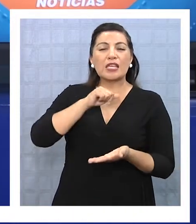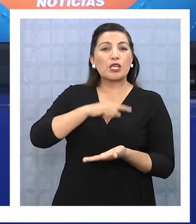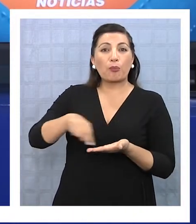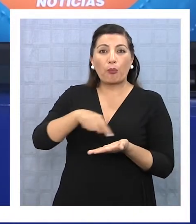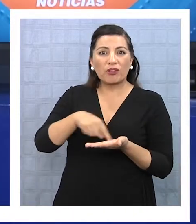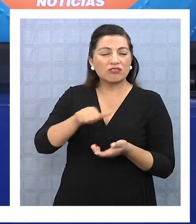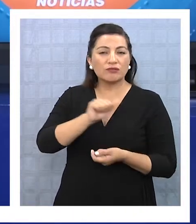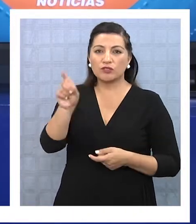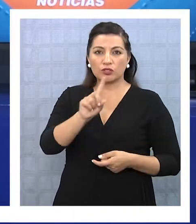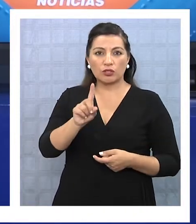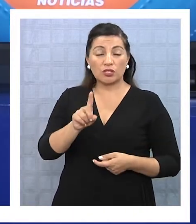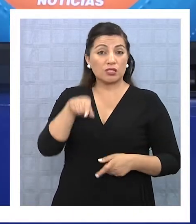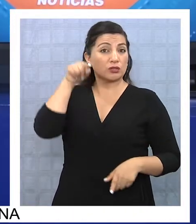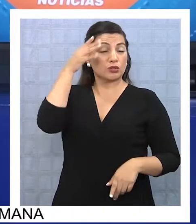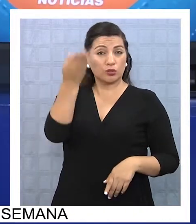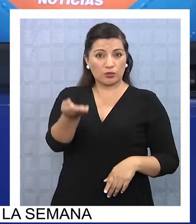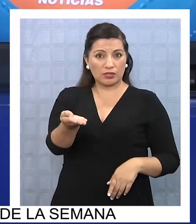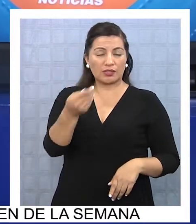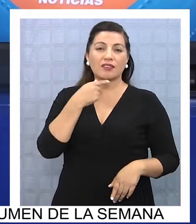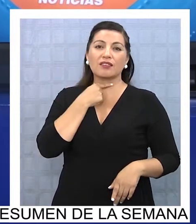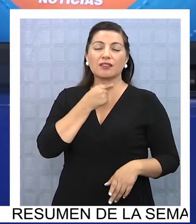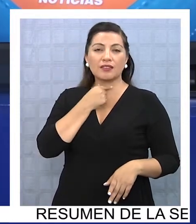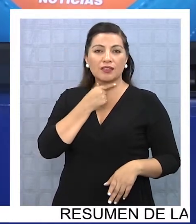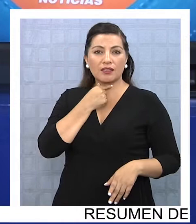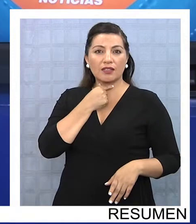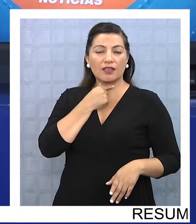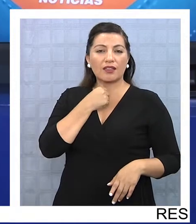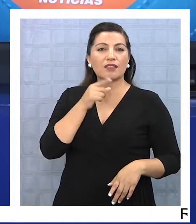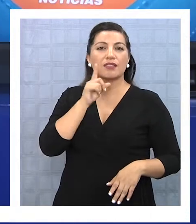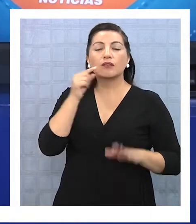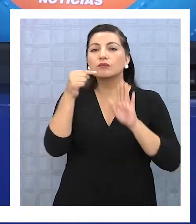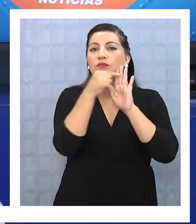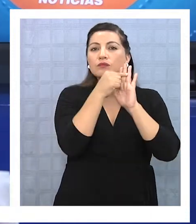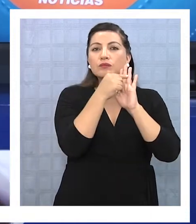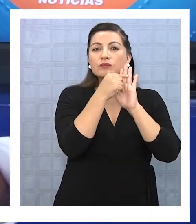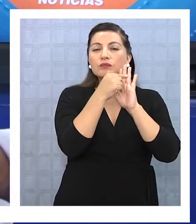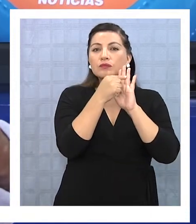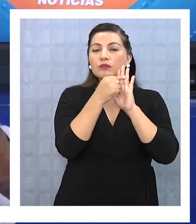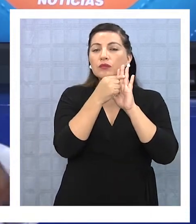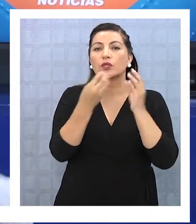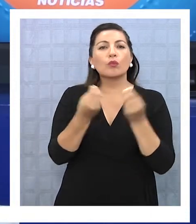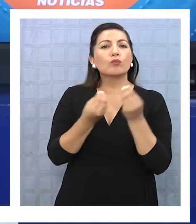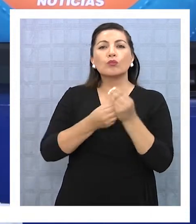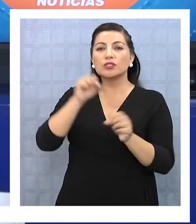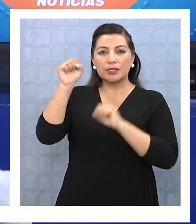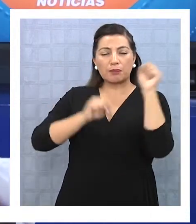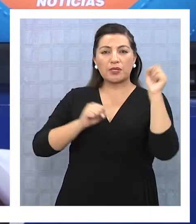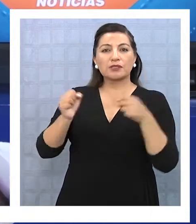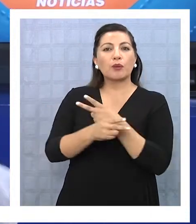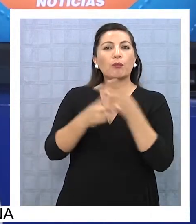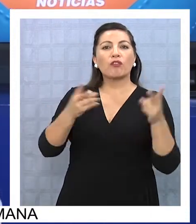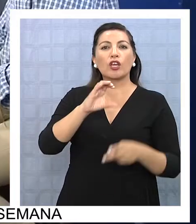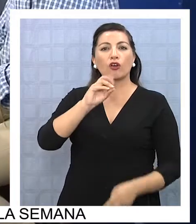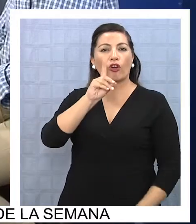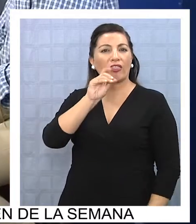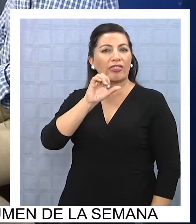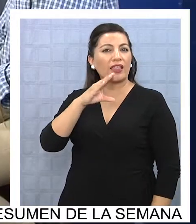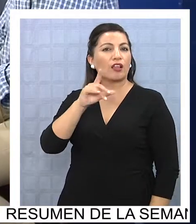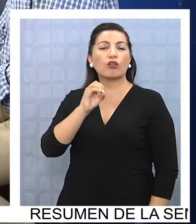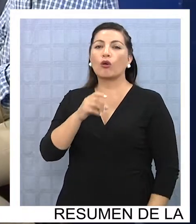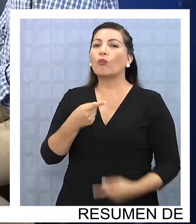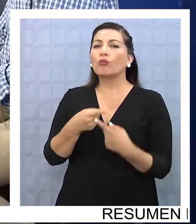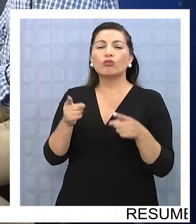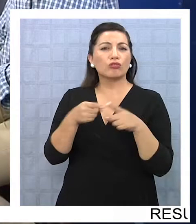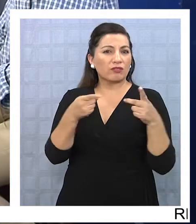Y en consecuencia, si usted quiere plantear este punto, le quiero decir que muchas empresas públicas como Codelco y